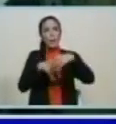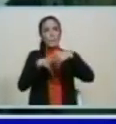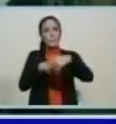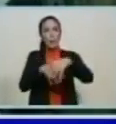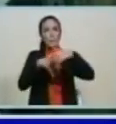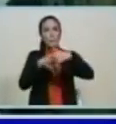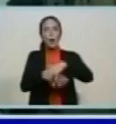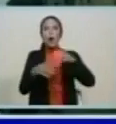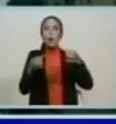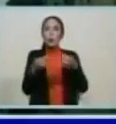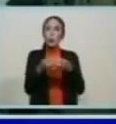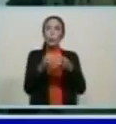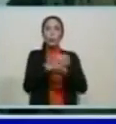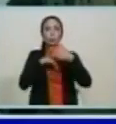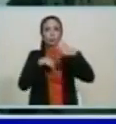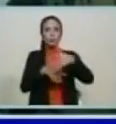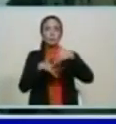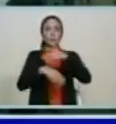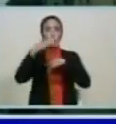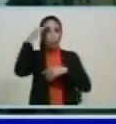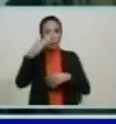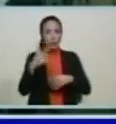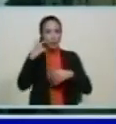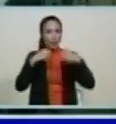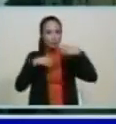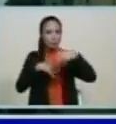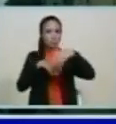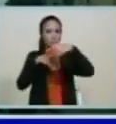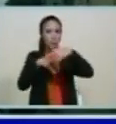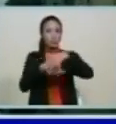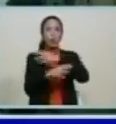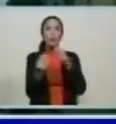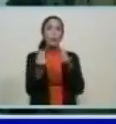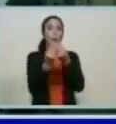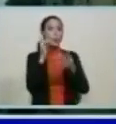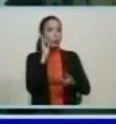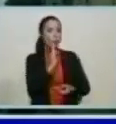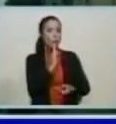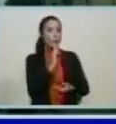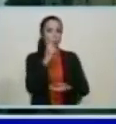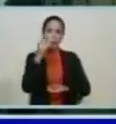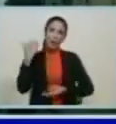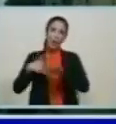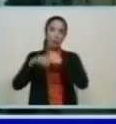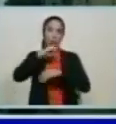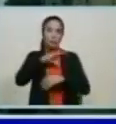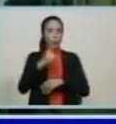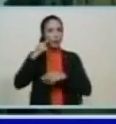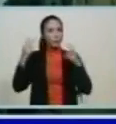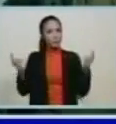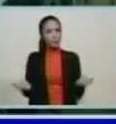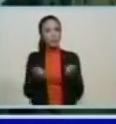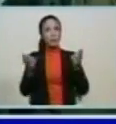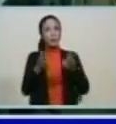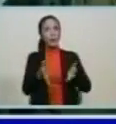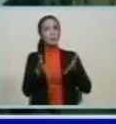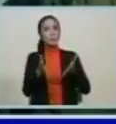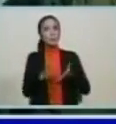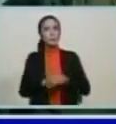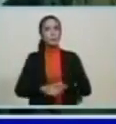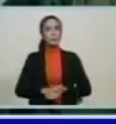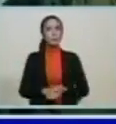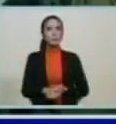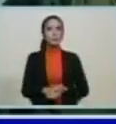patriotas de la Armada Militar de Bolívar tenían la victoria en su mano.